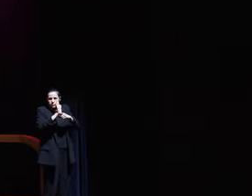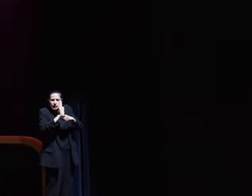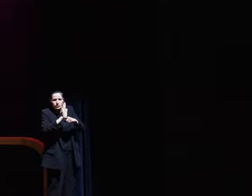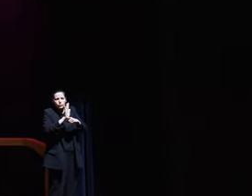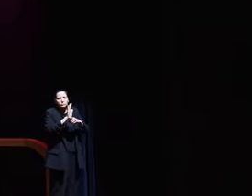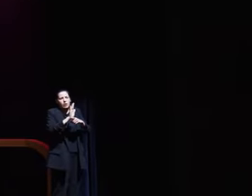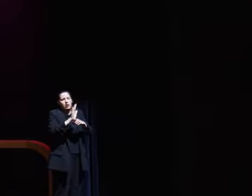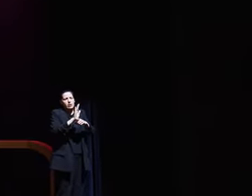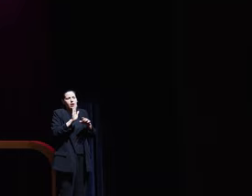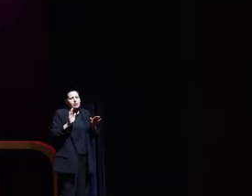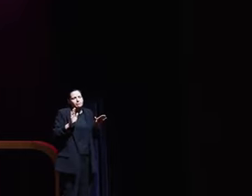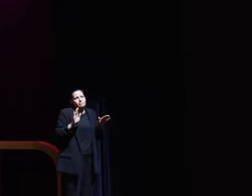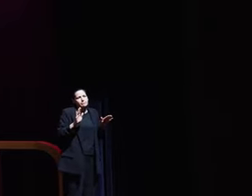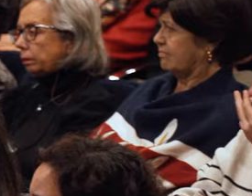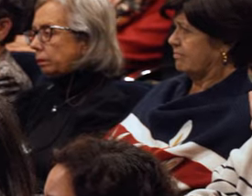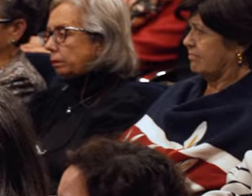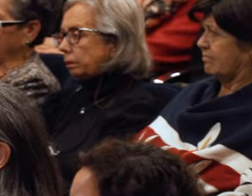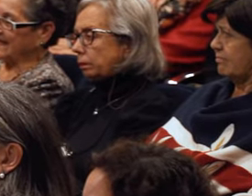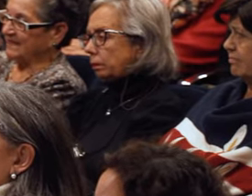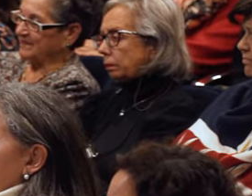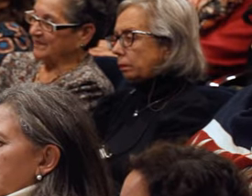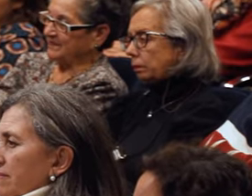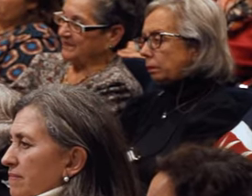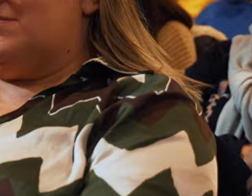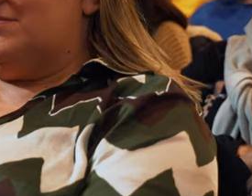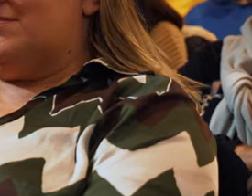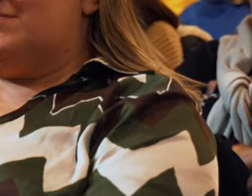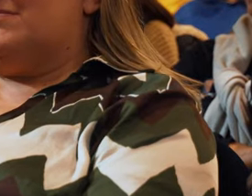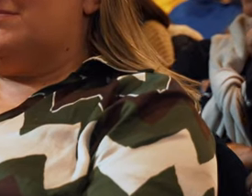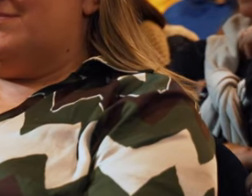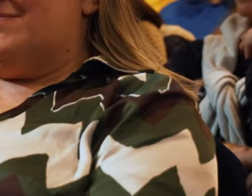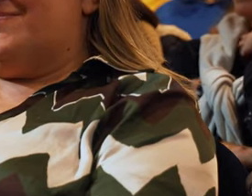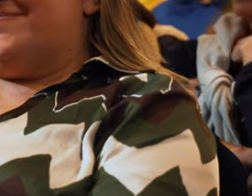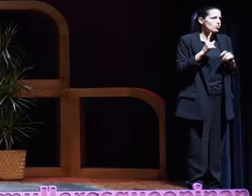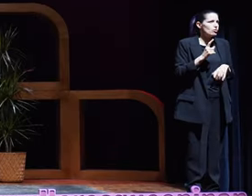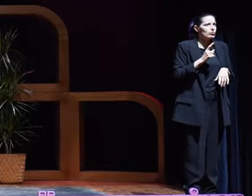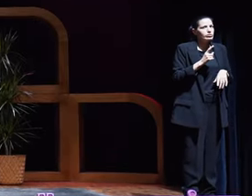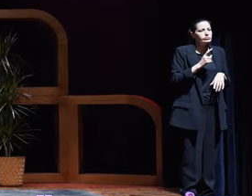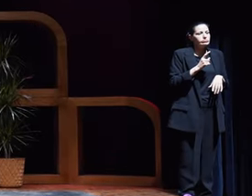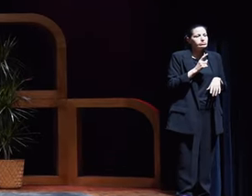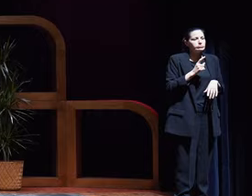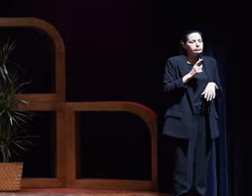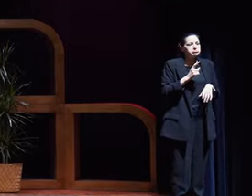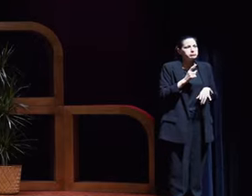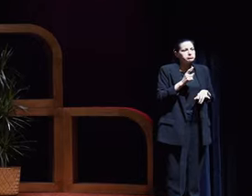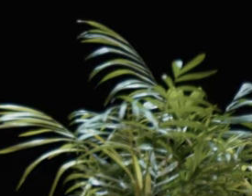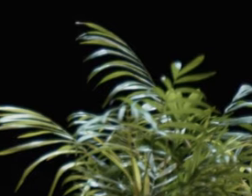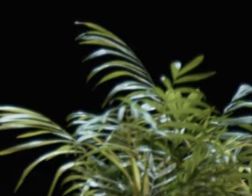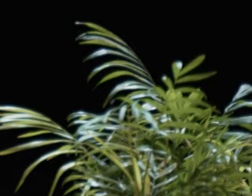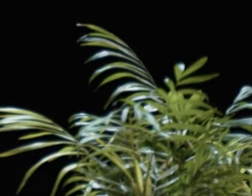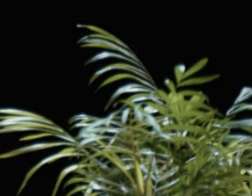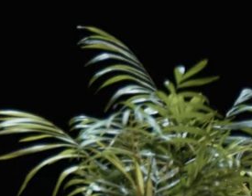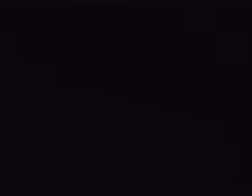Esta batalla fermosa que é de palabras, que é de principios, que é de proxecto, que é de ideas, que é